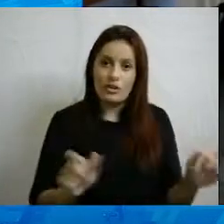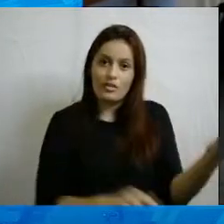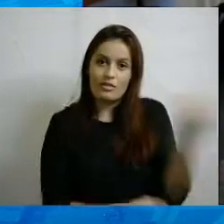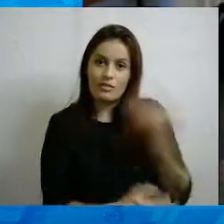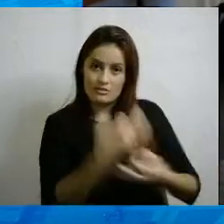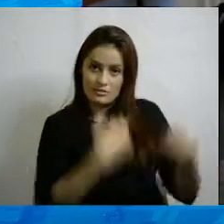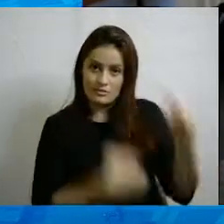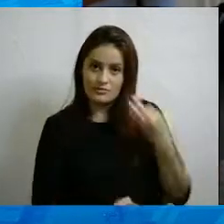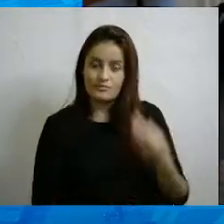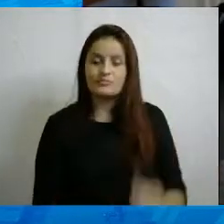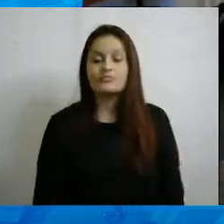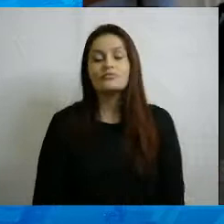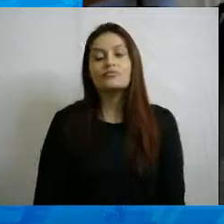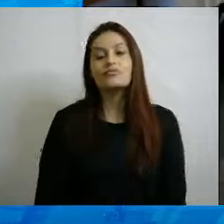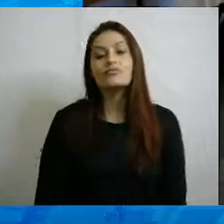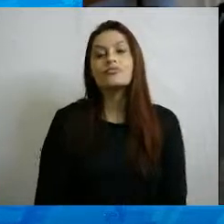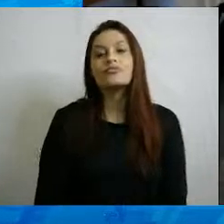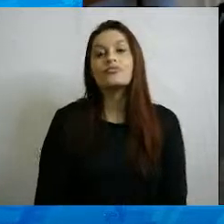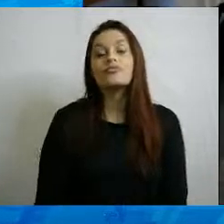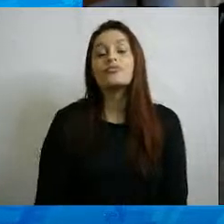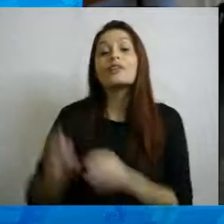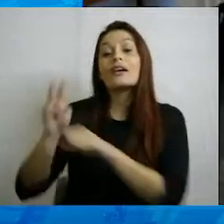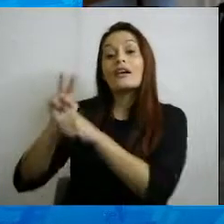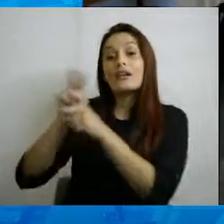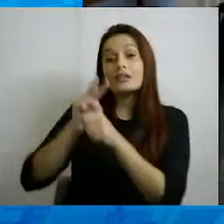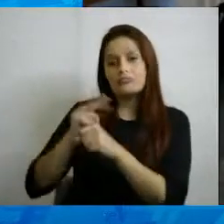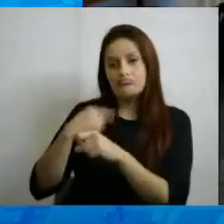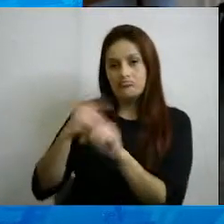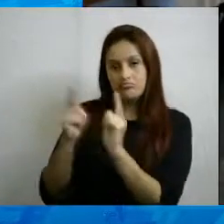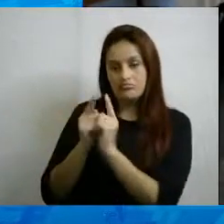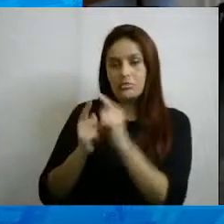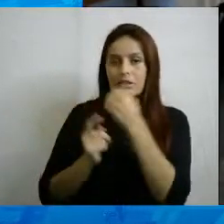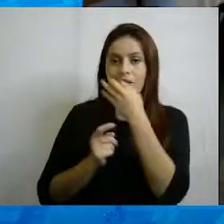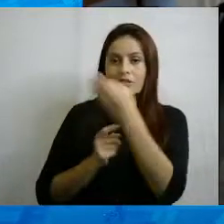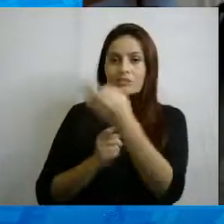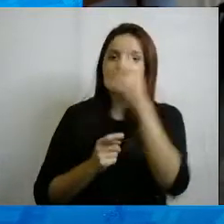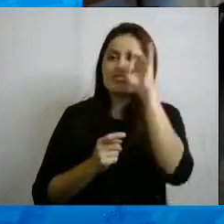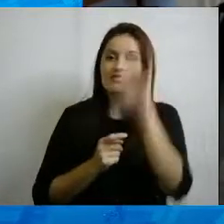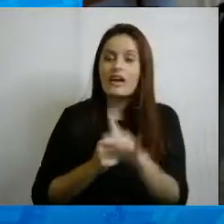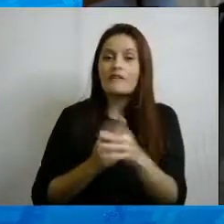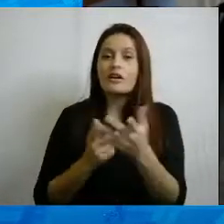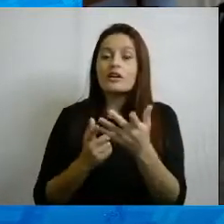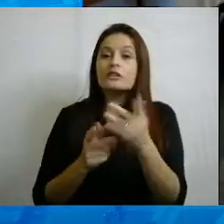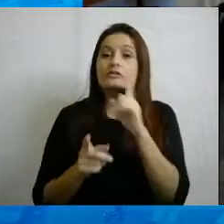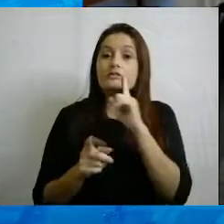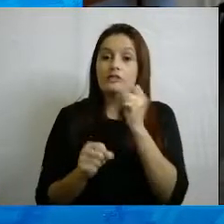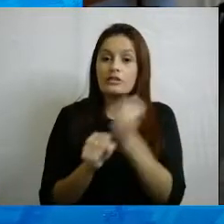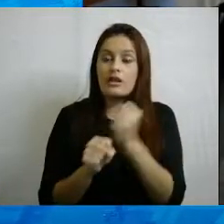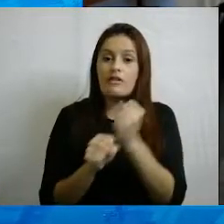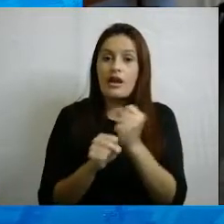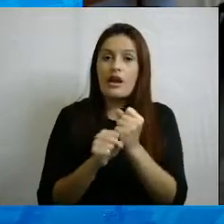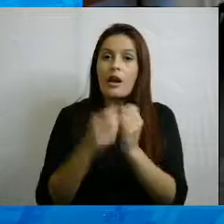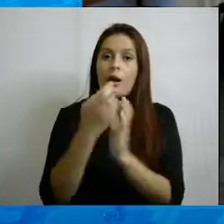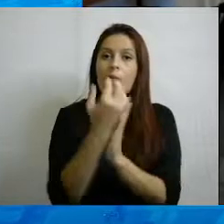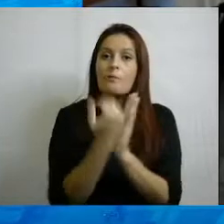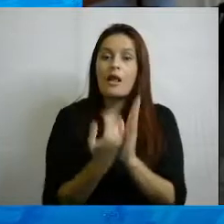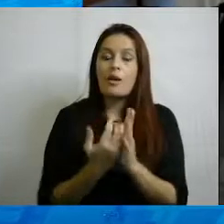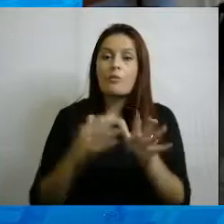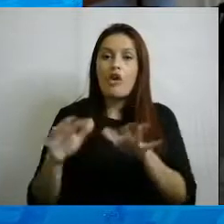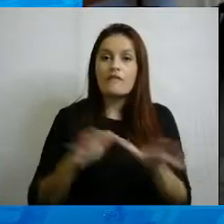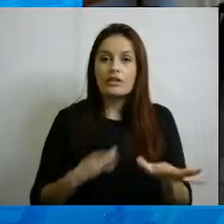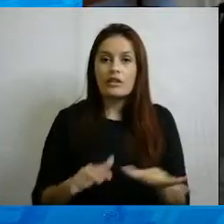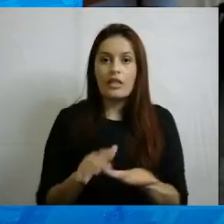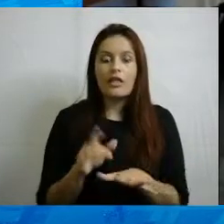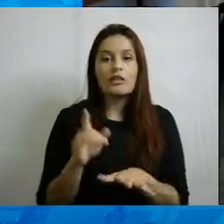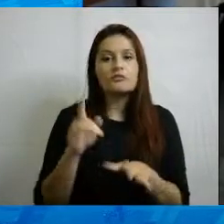planteando. Sí, alcaldesa, breve. Bueno, como bien saben, estamos trabajando en un plan de movilidad que ya tiene una mirada de mediano y